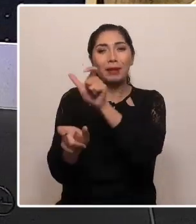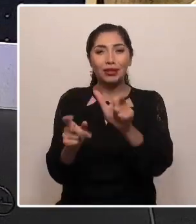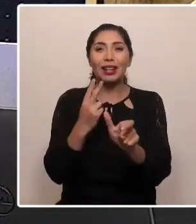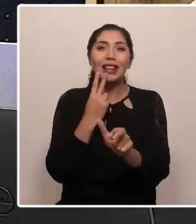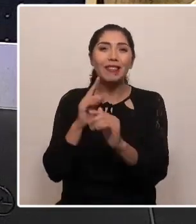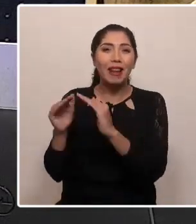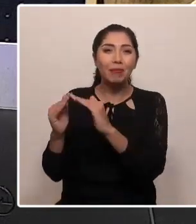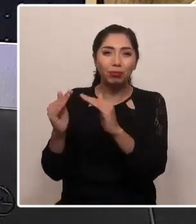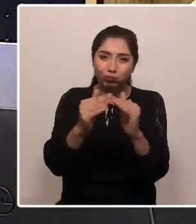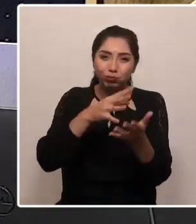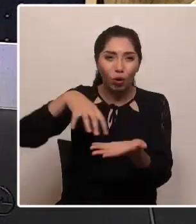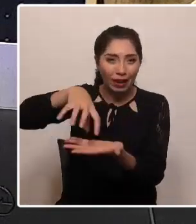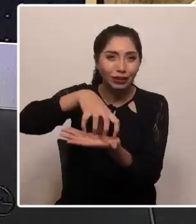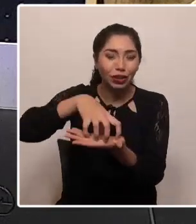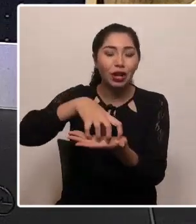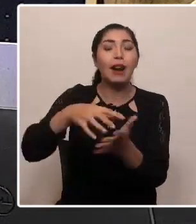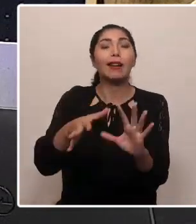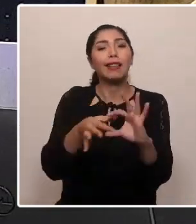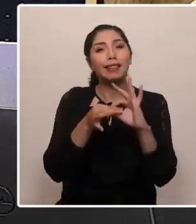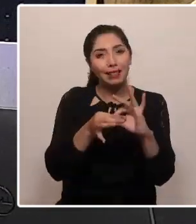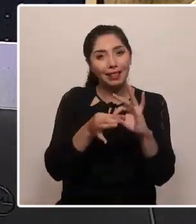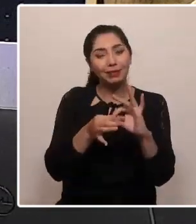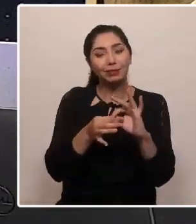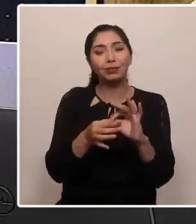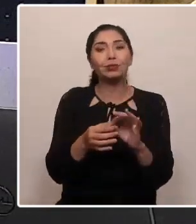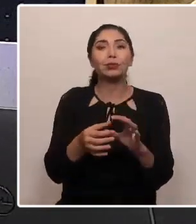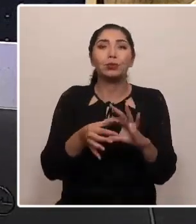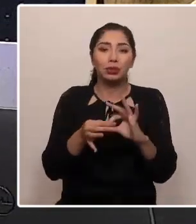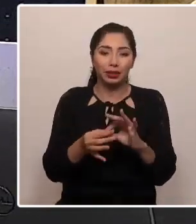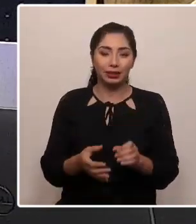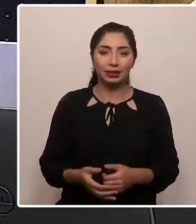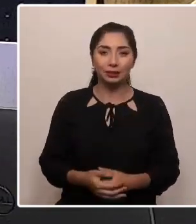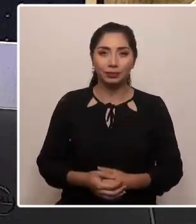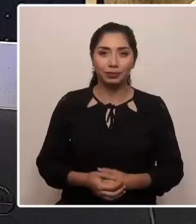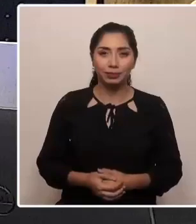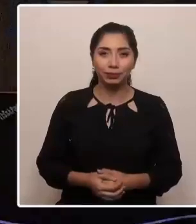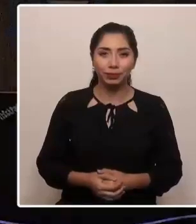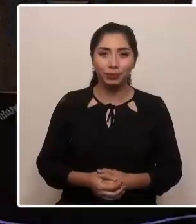también su presencia y su palabra. Muchas gracias.